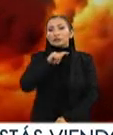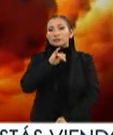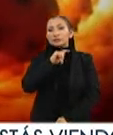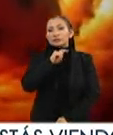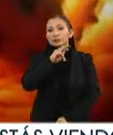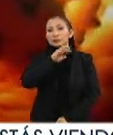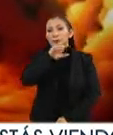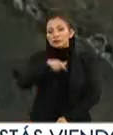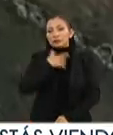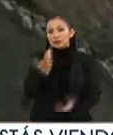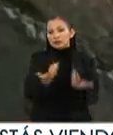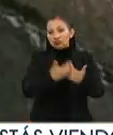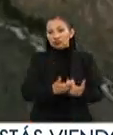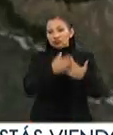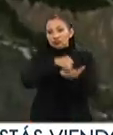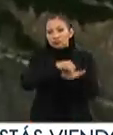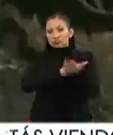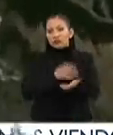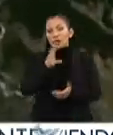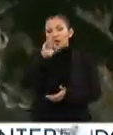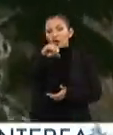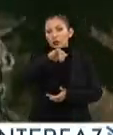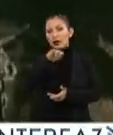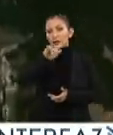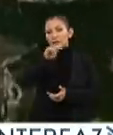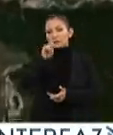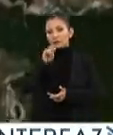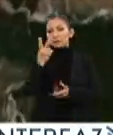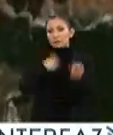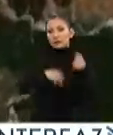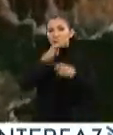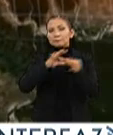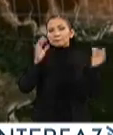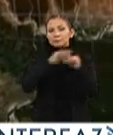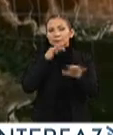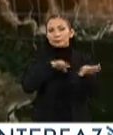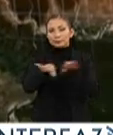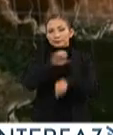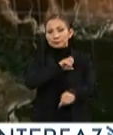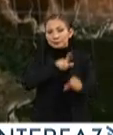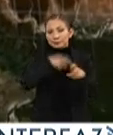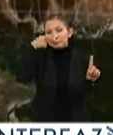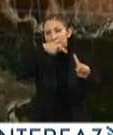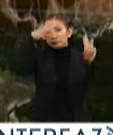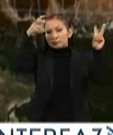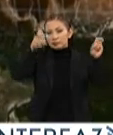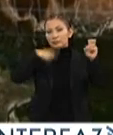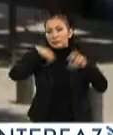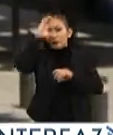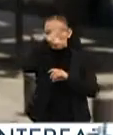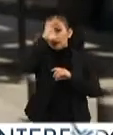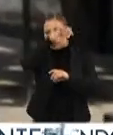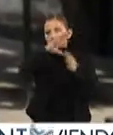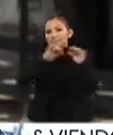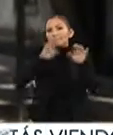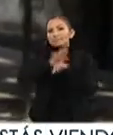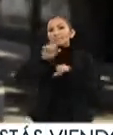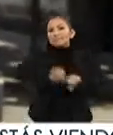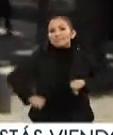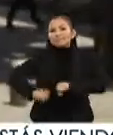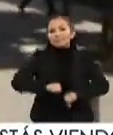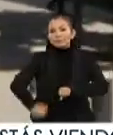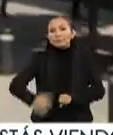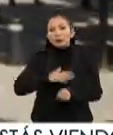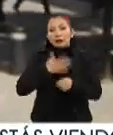Trejo Ávila, editor de la Agencia Informativa CONACYT, viene a platicarnos de un trabajo especial llamado La Ciencia que Explica el